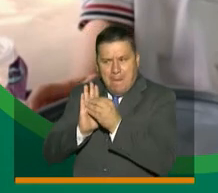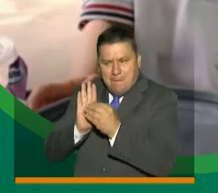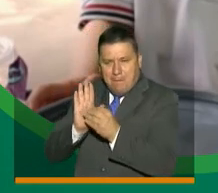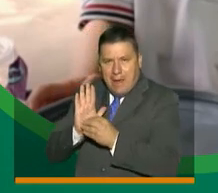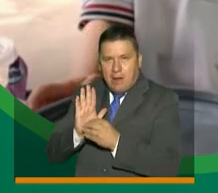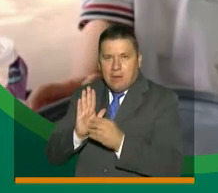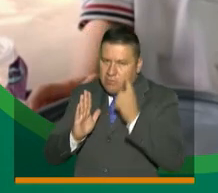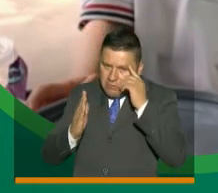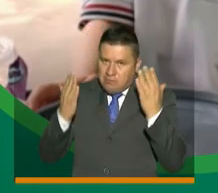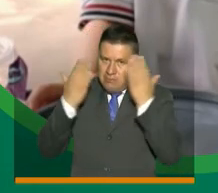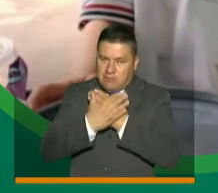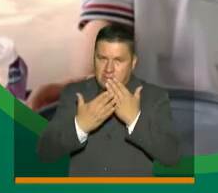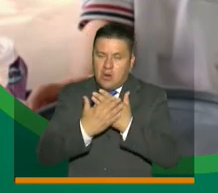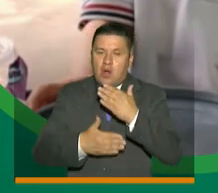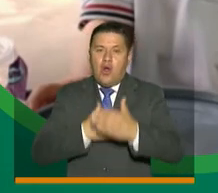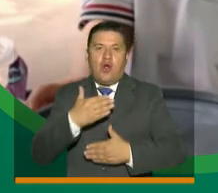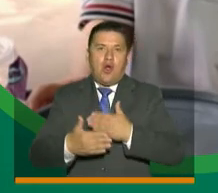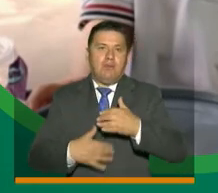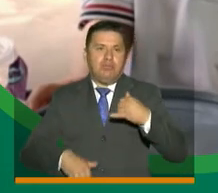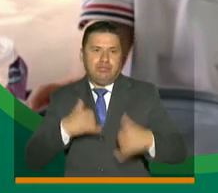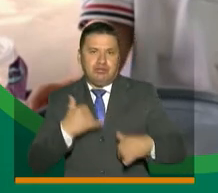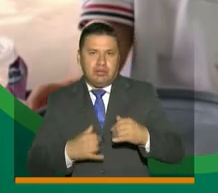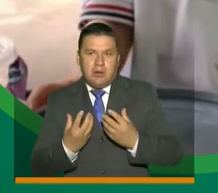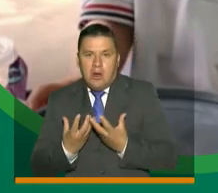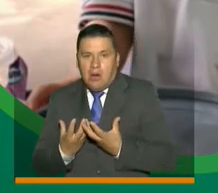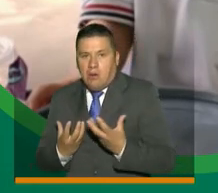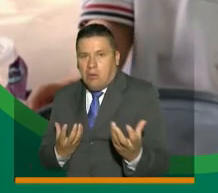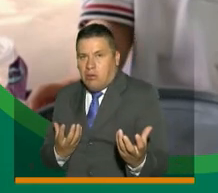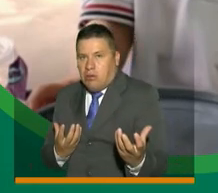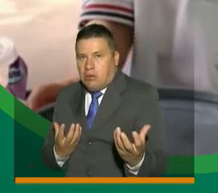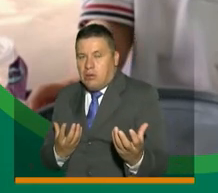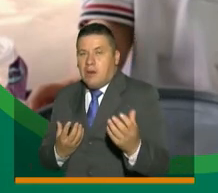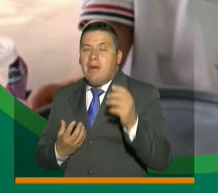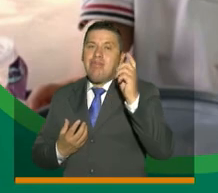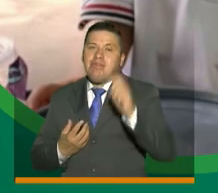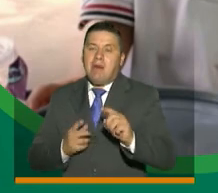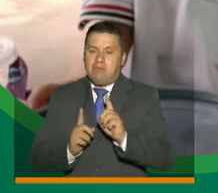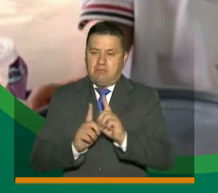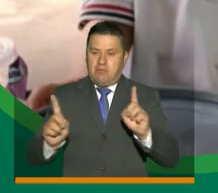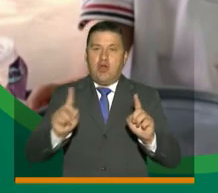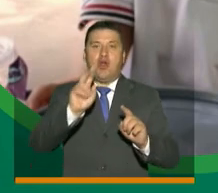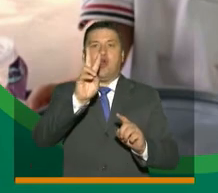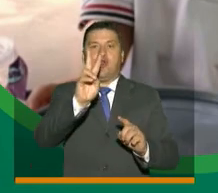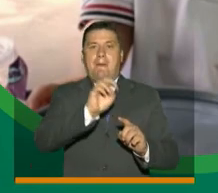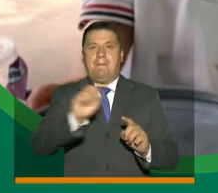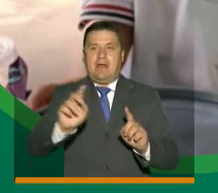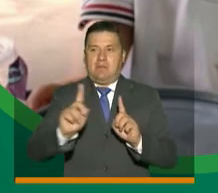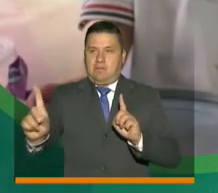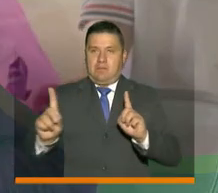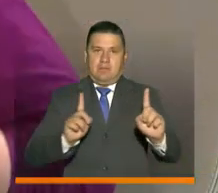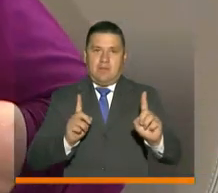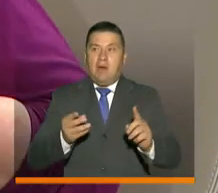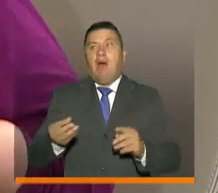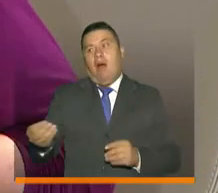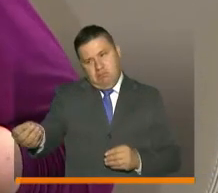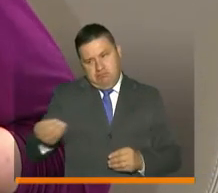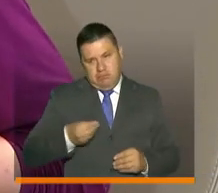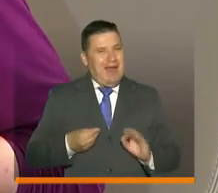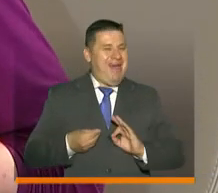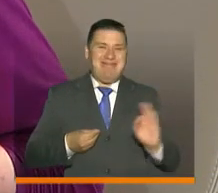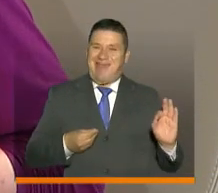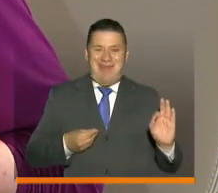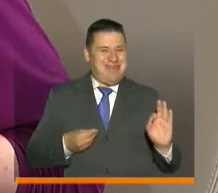que ir innovando, generando procesos de recreación, pero que mantengan los 2 metros de distancia, donde no se intercambien objetos, donde podamos